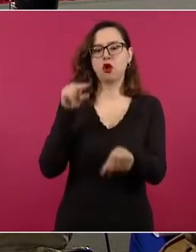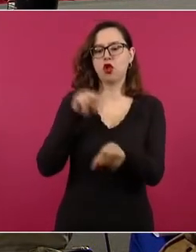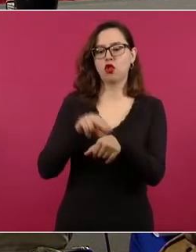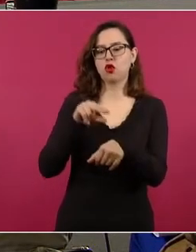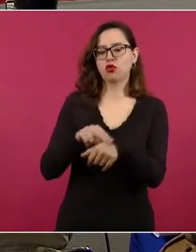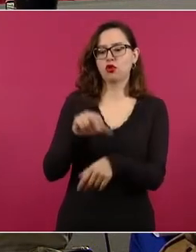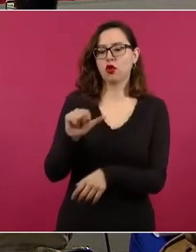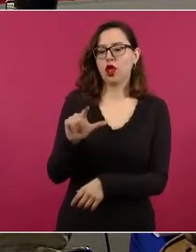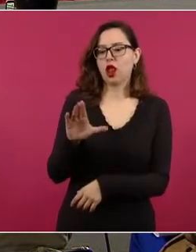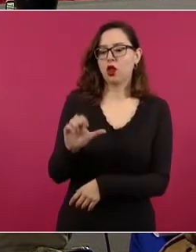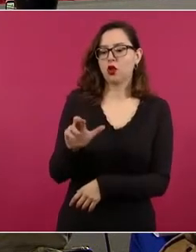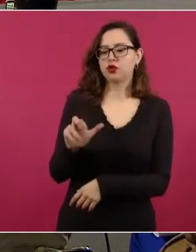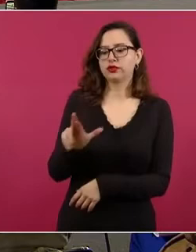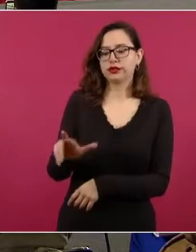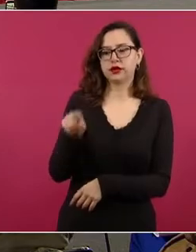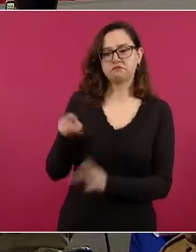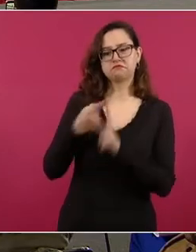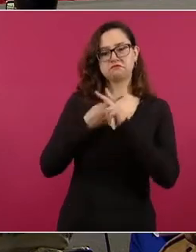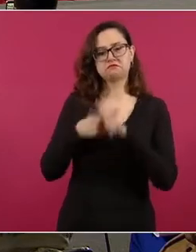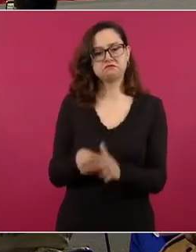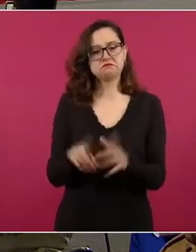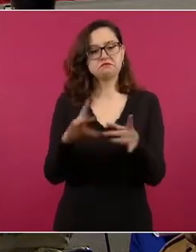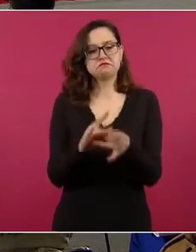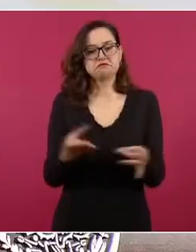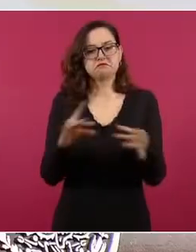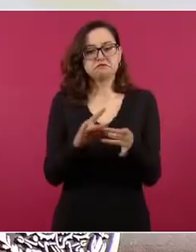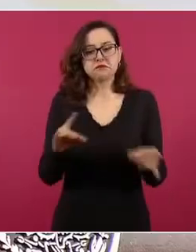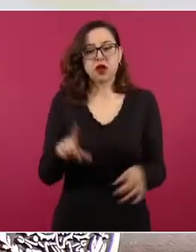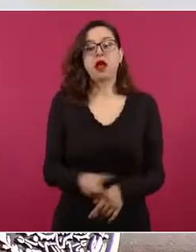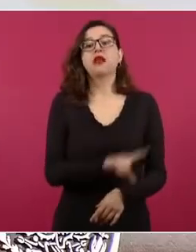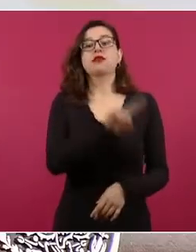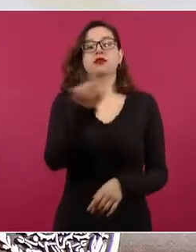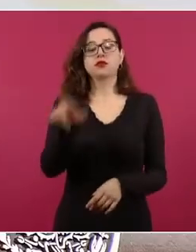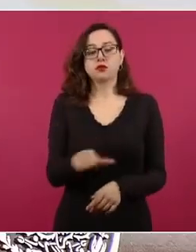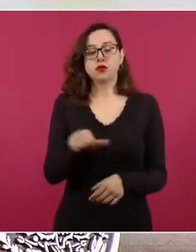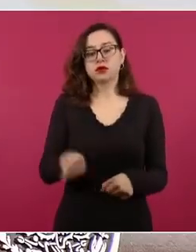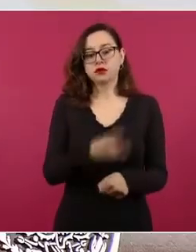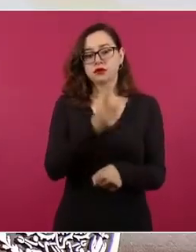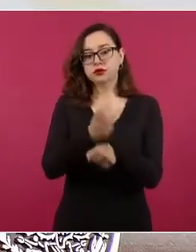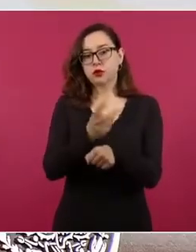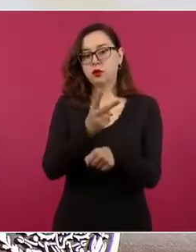que introduzca y luego